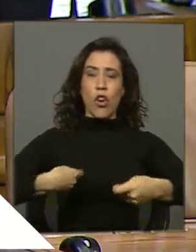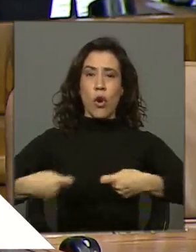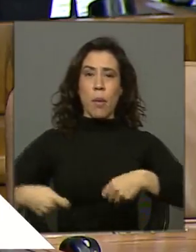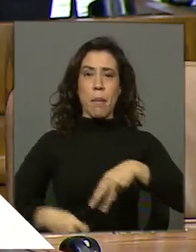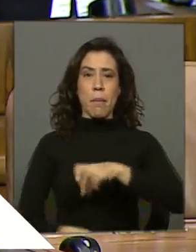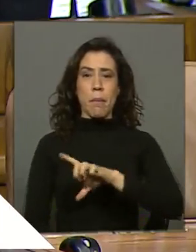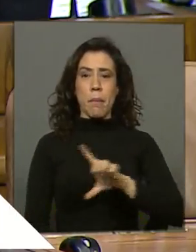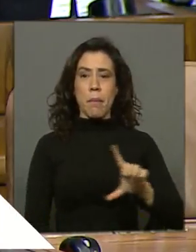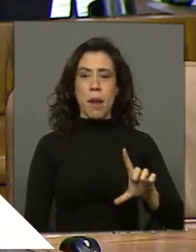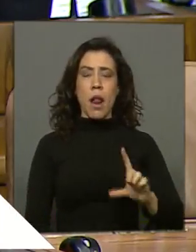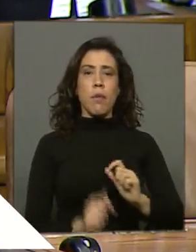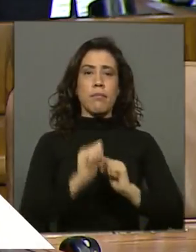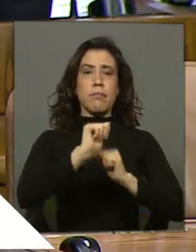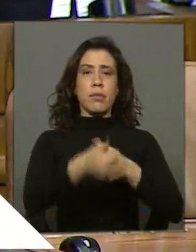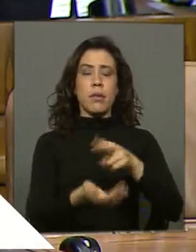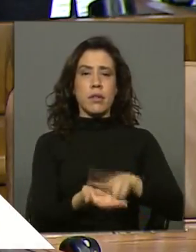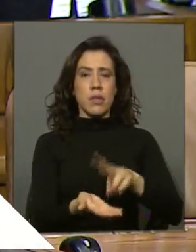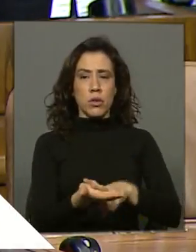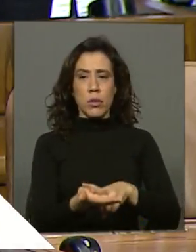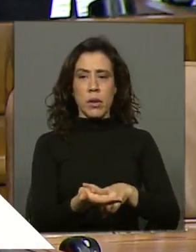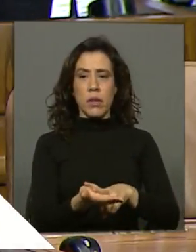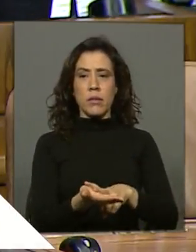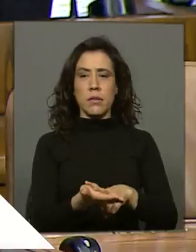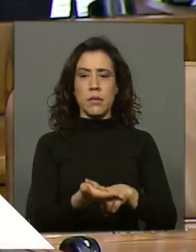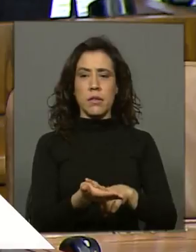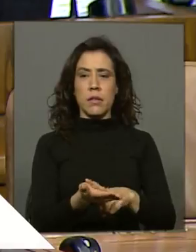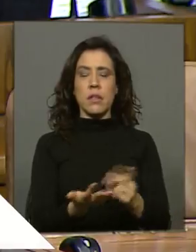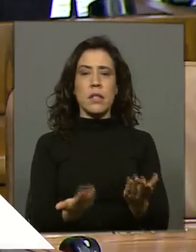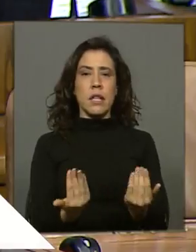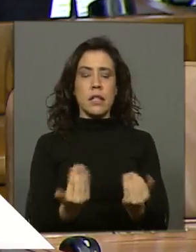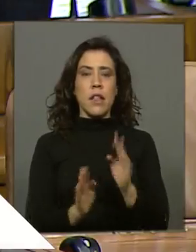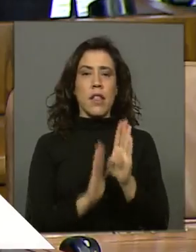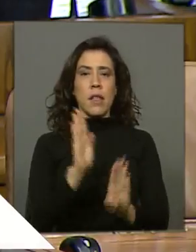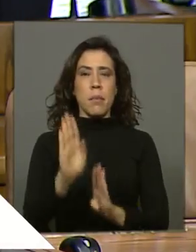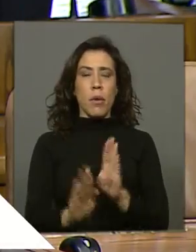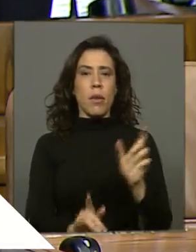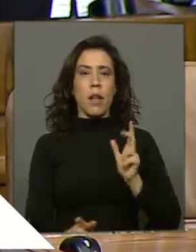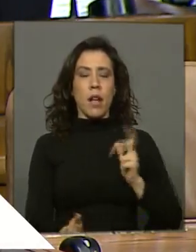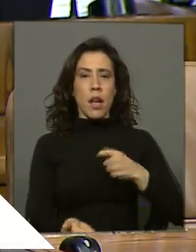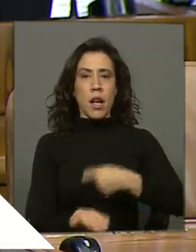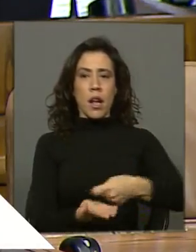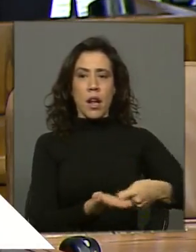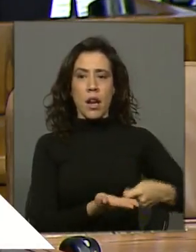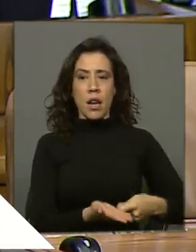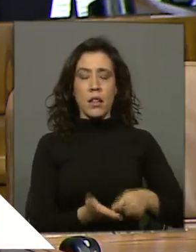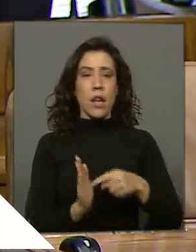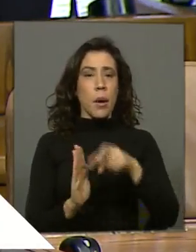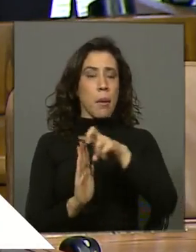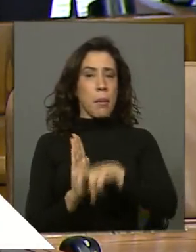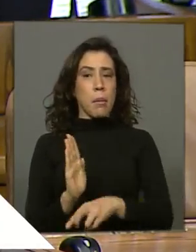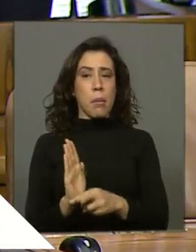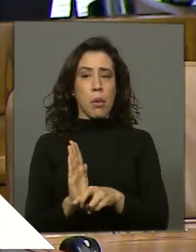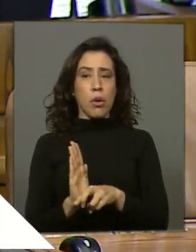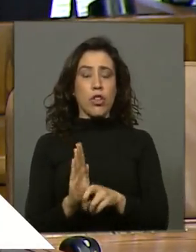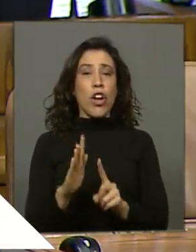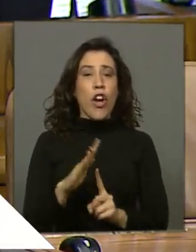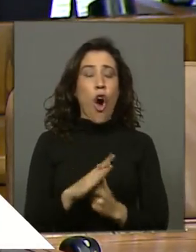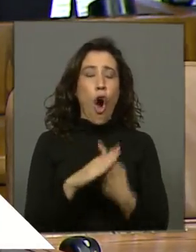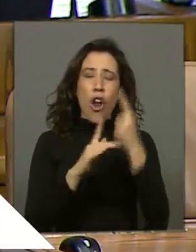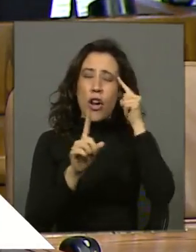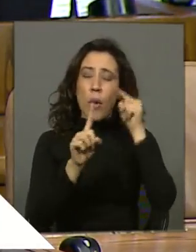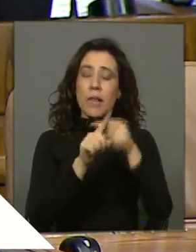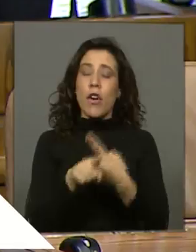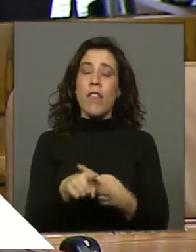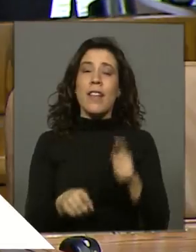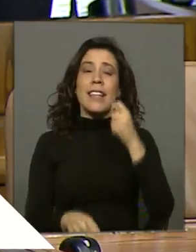de los malls le gane efectivamente a la necesidad de proteger a los consumidores este es un proyecto que tuvo un origen distinto